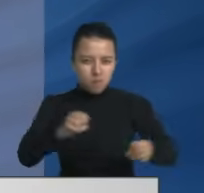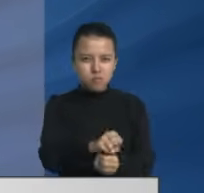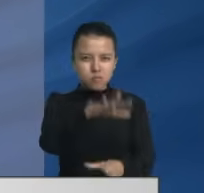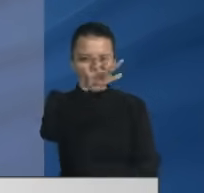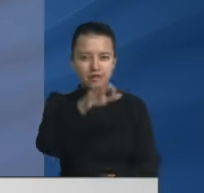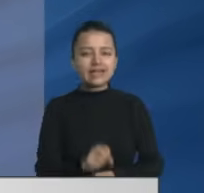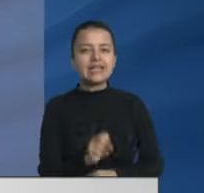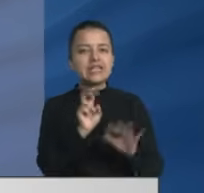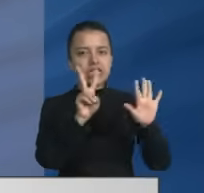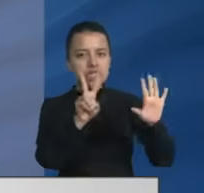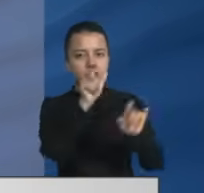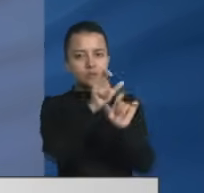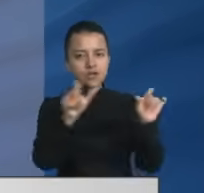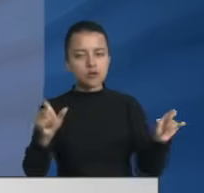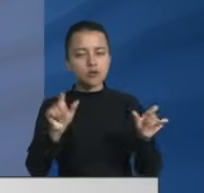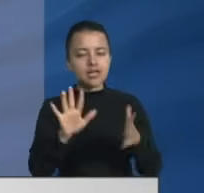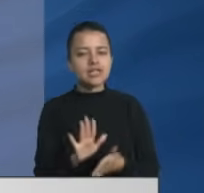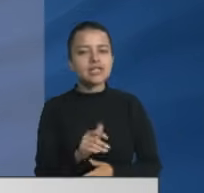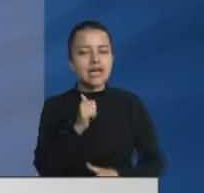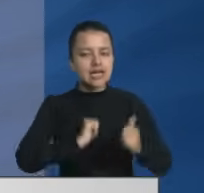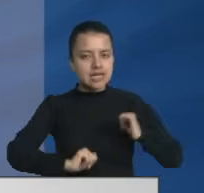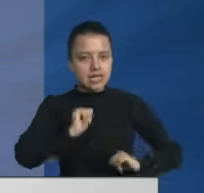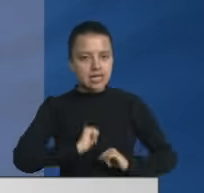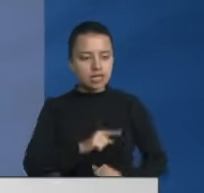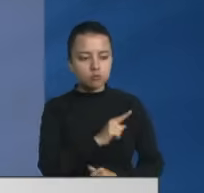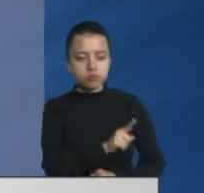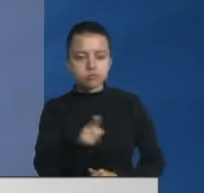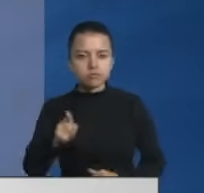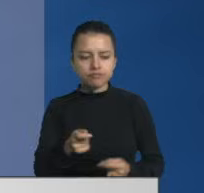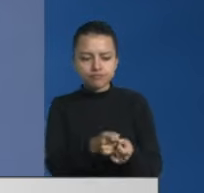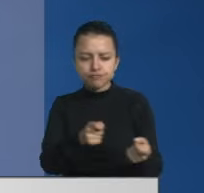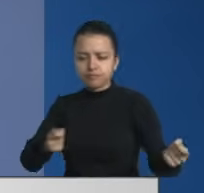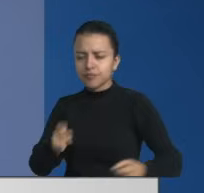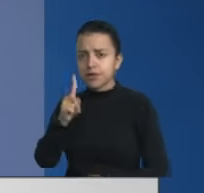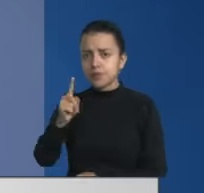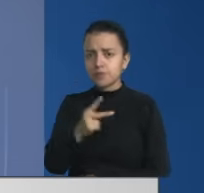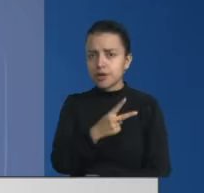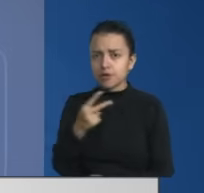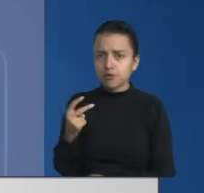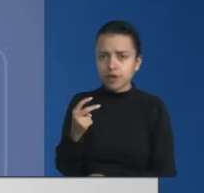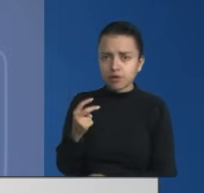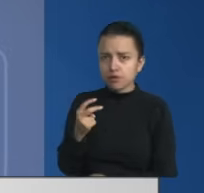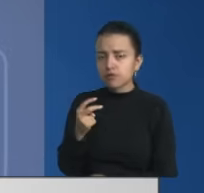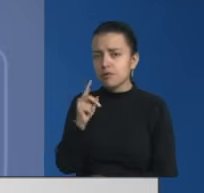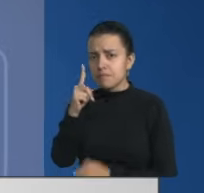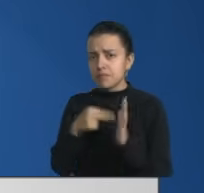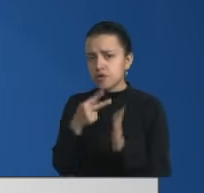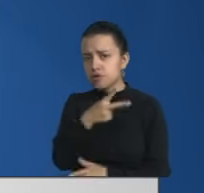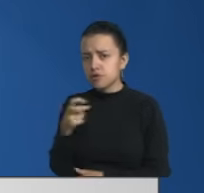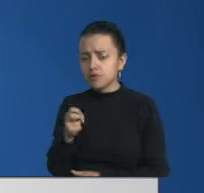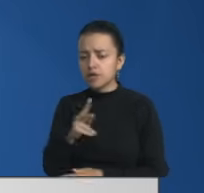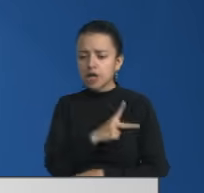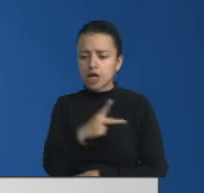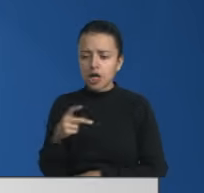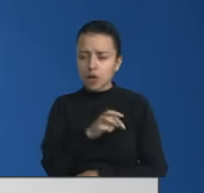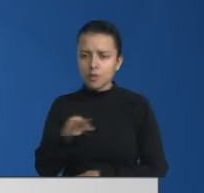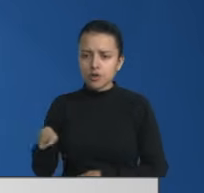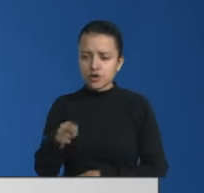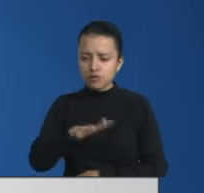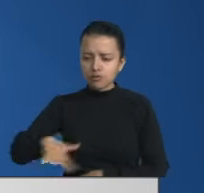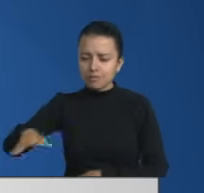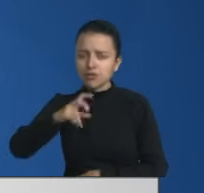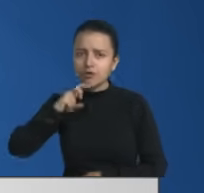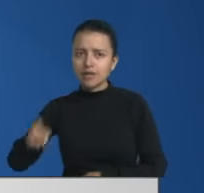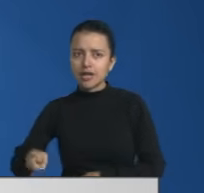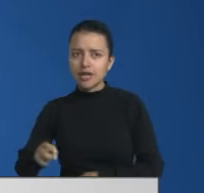ciudades de Yelabuga y Nizhnekamsk, ubicadas a unos 1.200 kilómetros al este de Ucrania. El ataque dañó un albergue